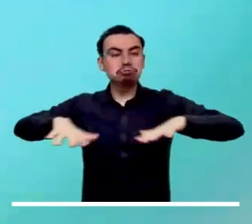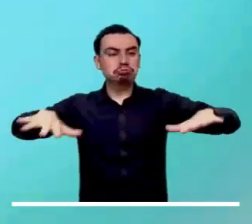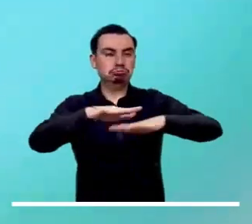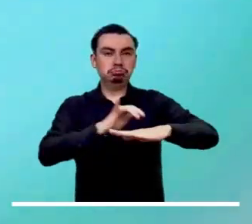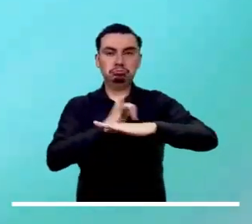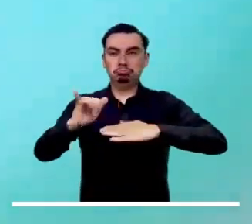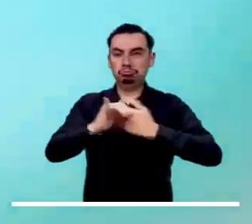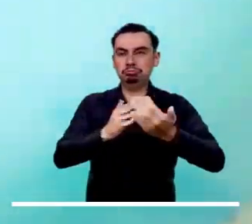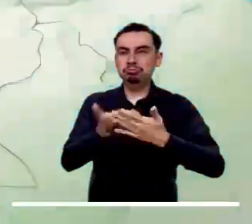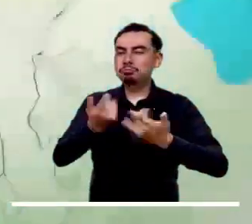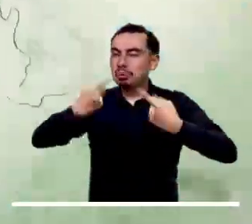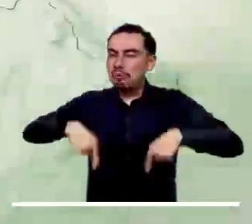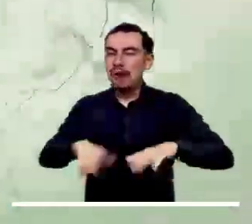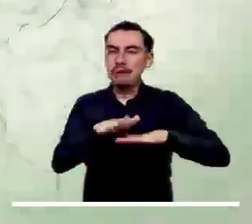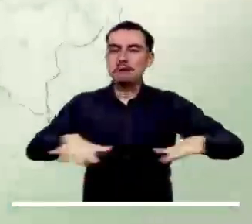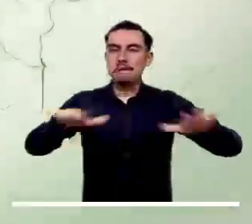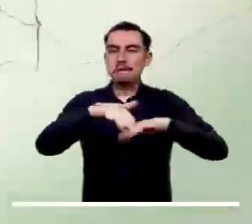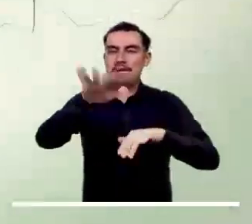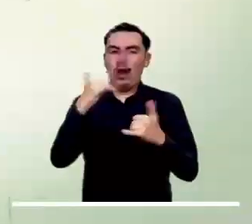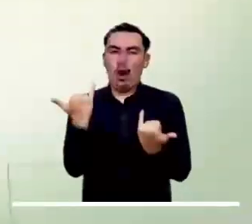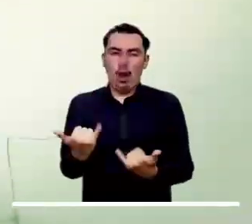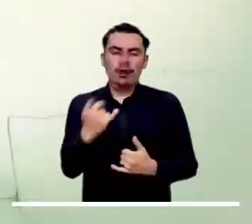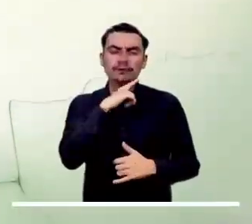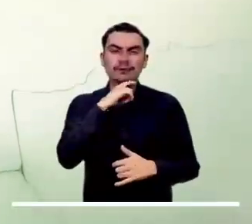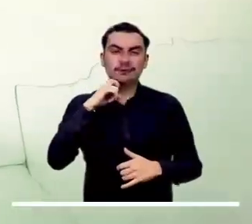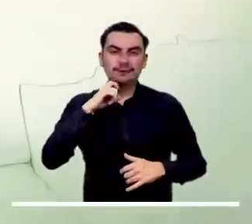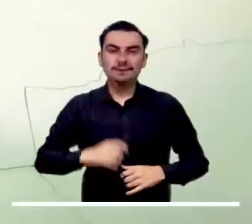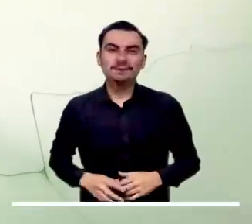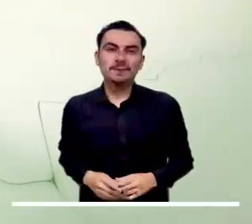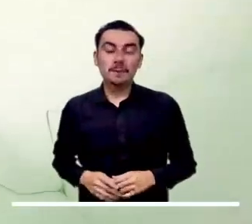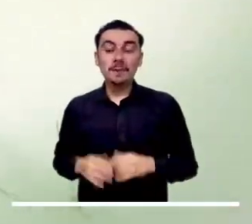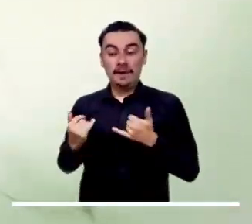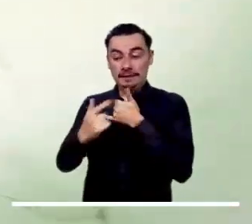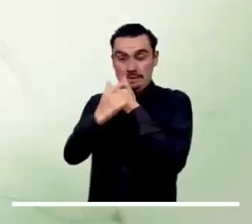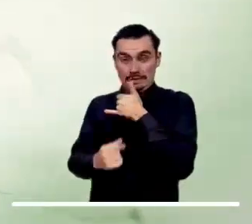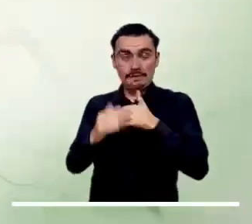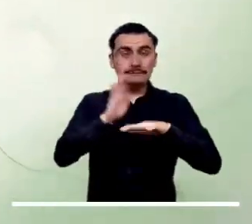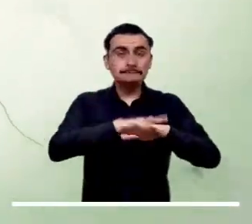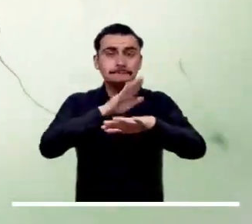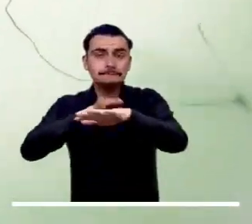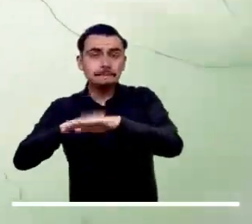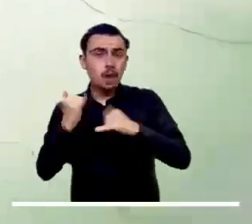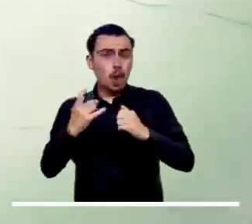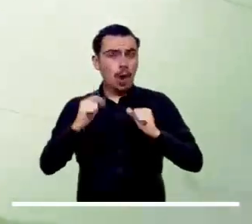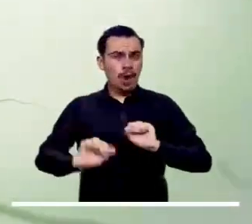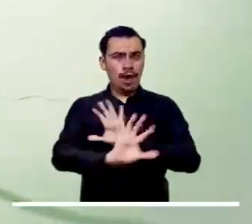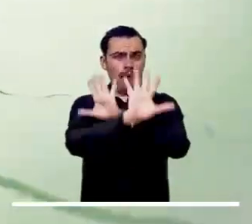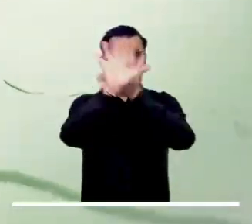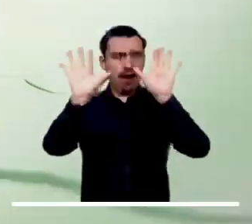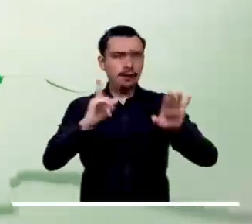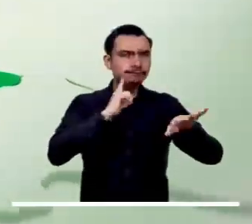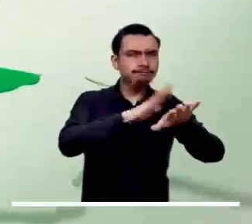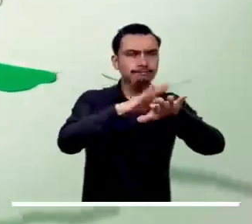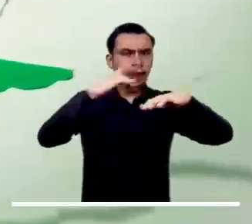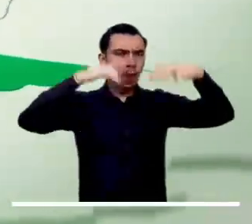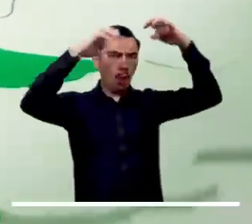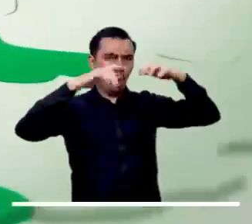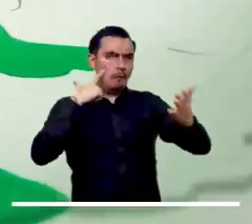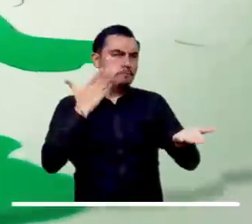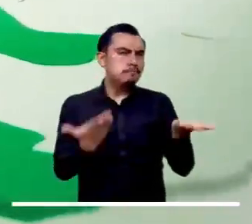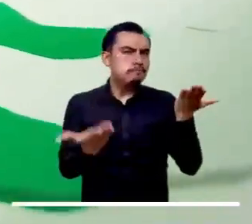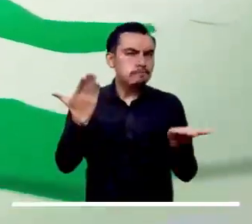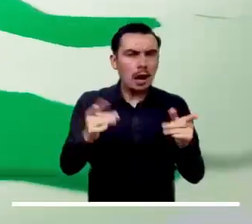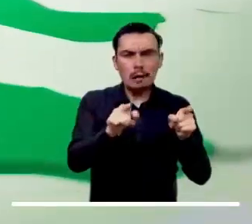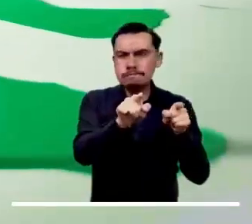y parcialmente nublado. Lluvias significativas se prevén en Cauca y Nariño, mientras que las precipitaciones menores